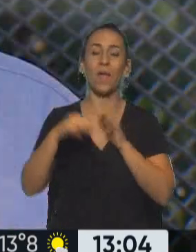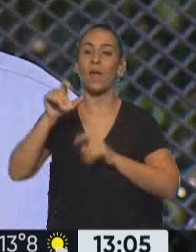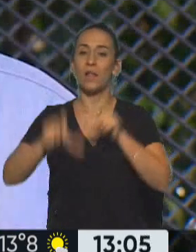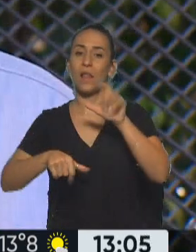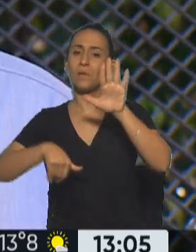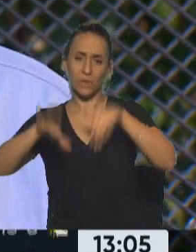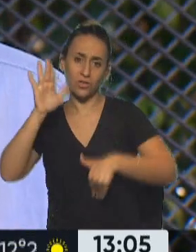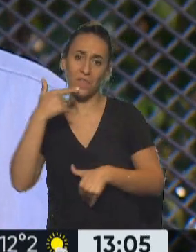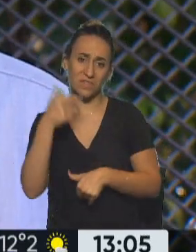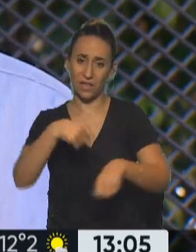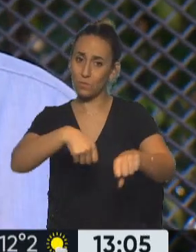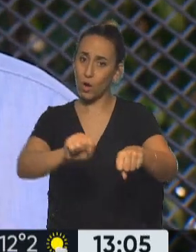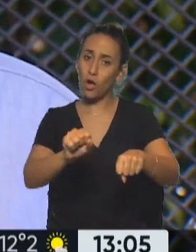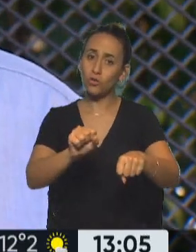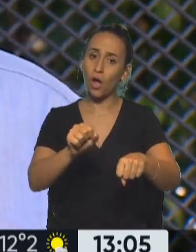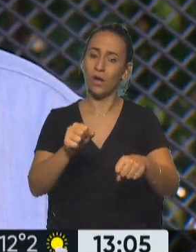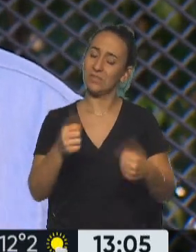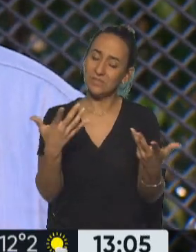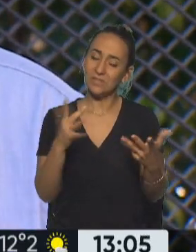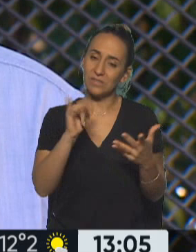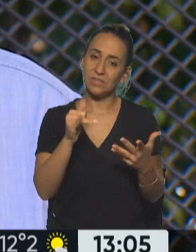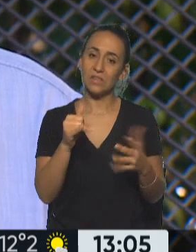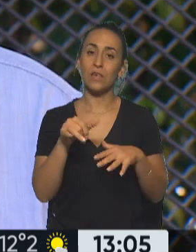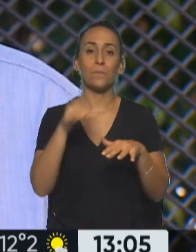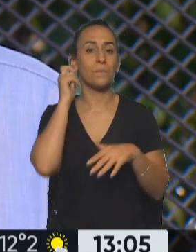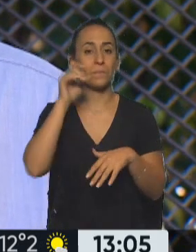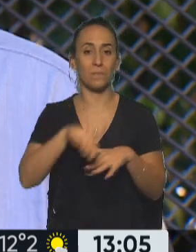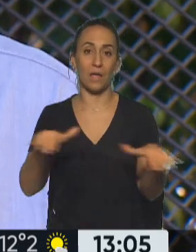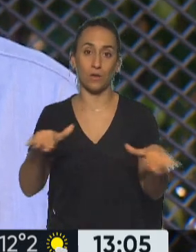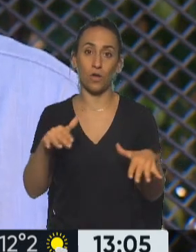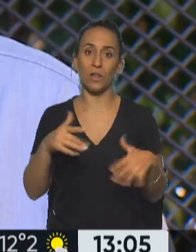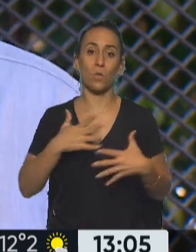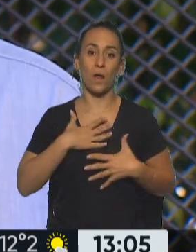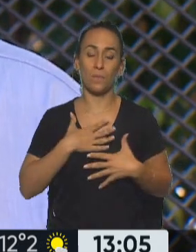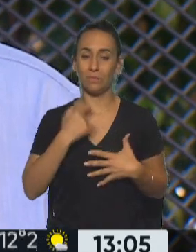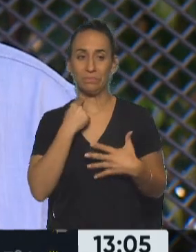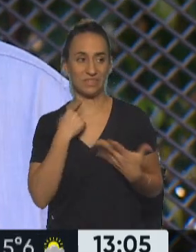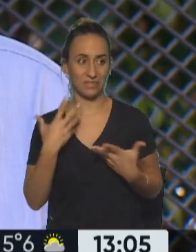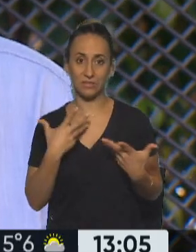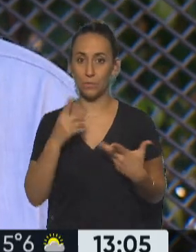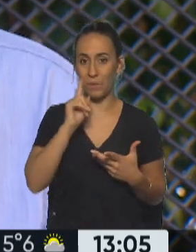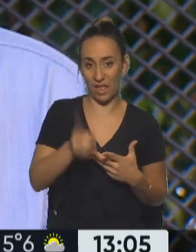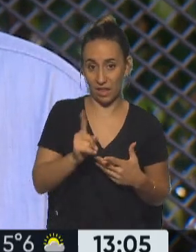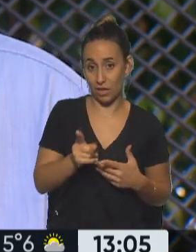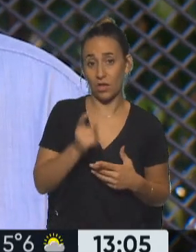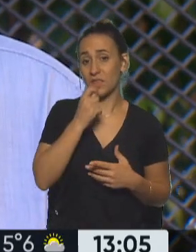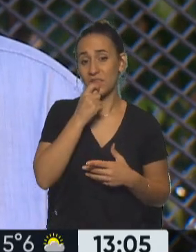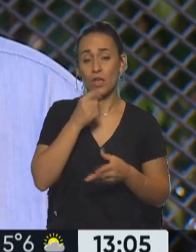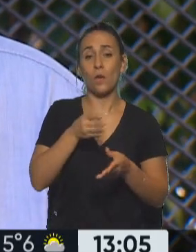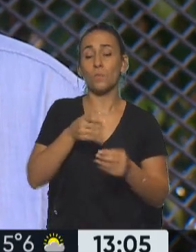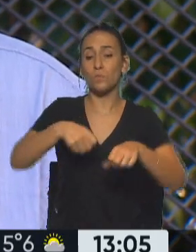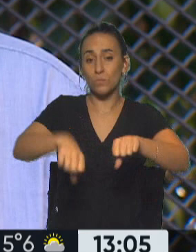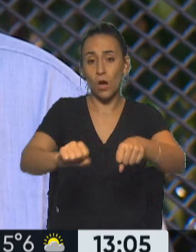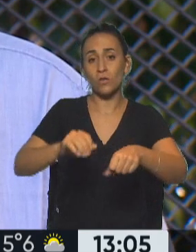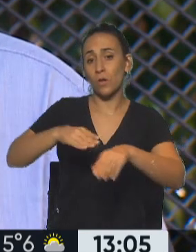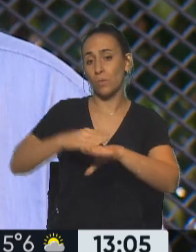que es un medio de transporte que expone el físico de los menores, entendiendo que en caso de un siniestro menor, quizá una patinada de la moto